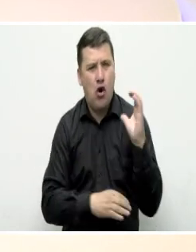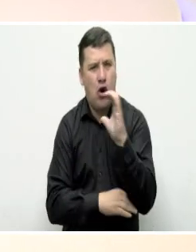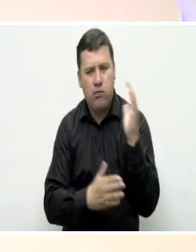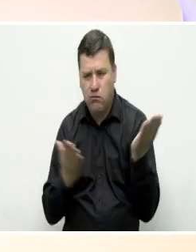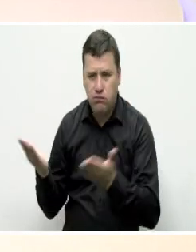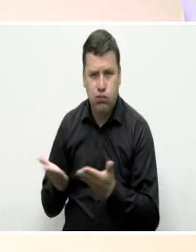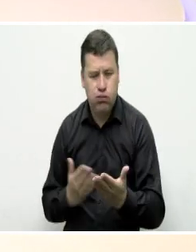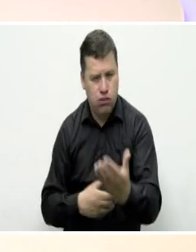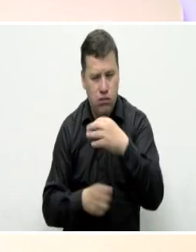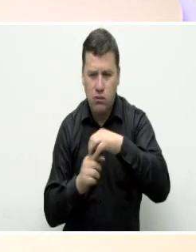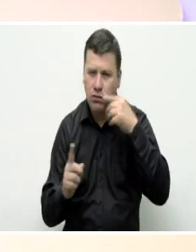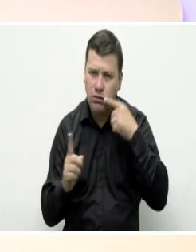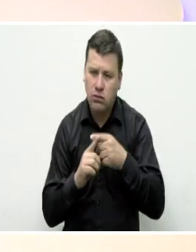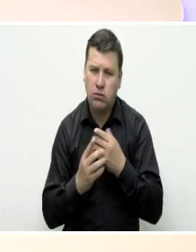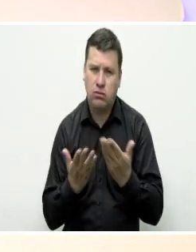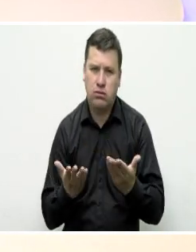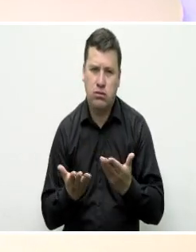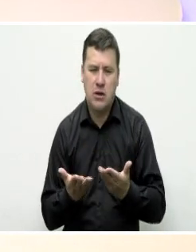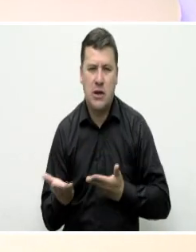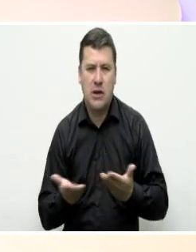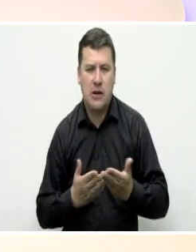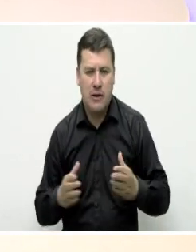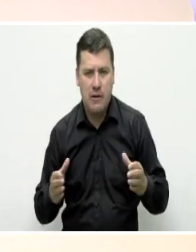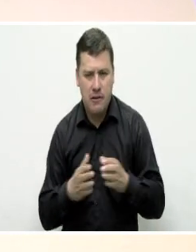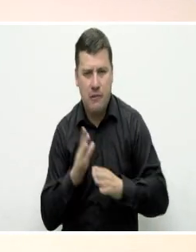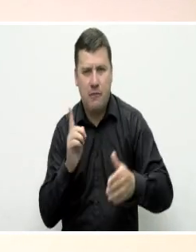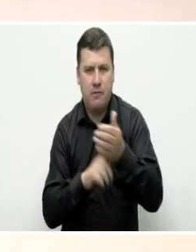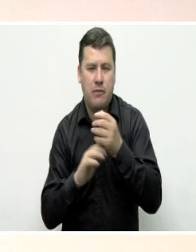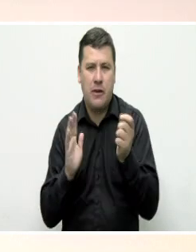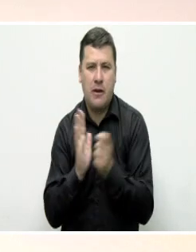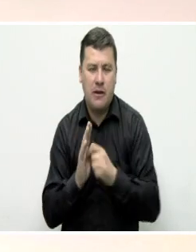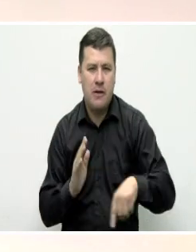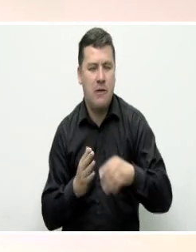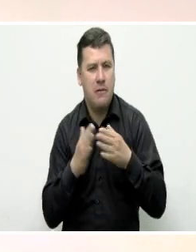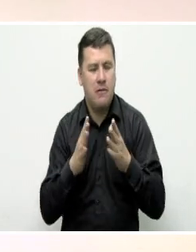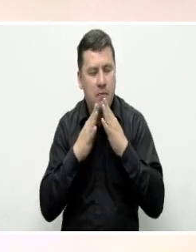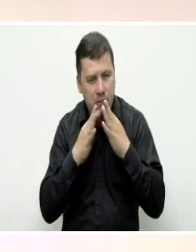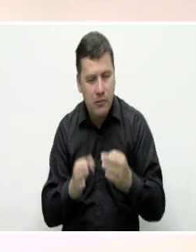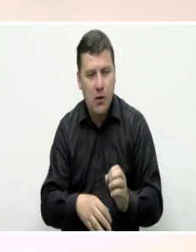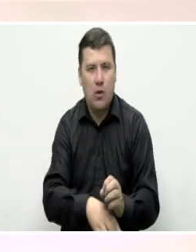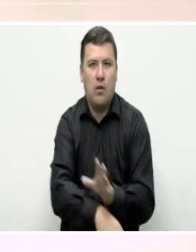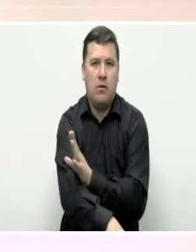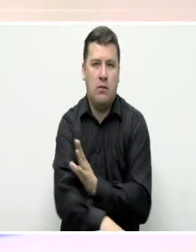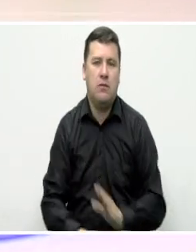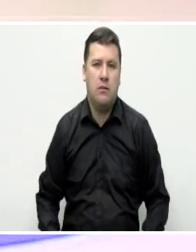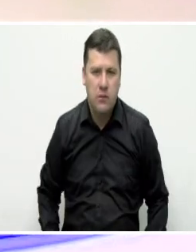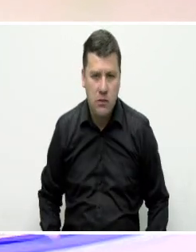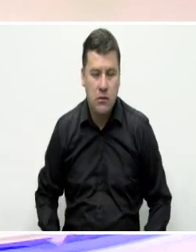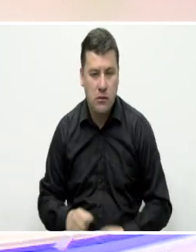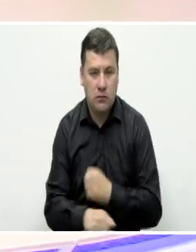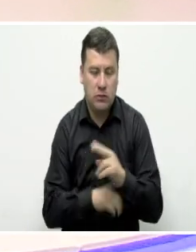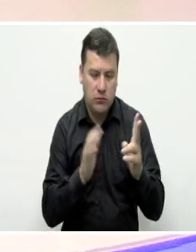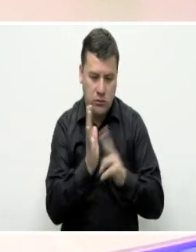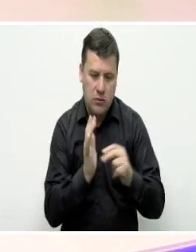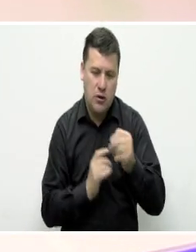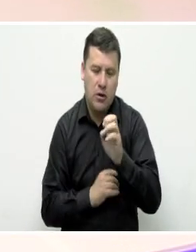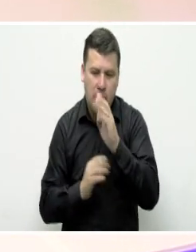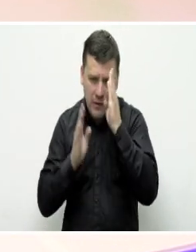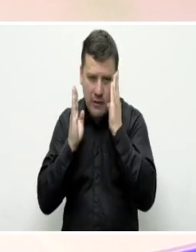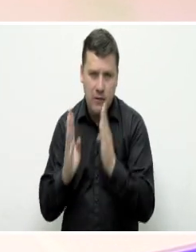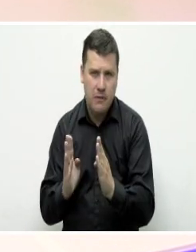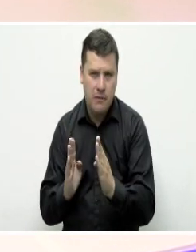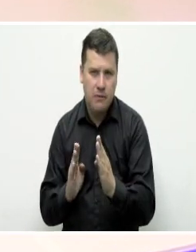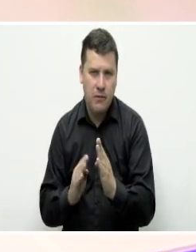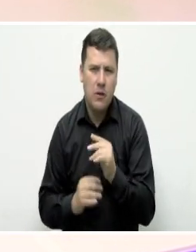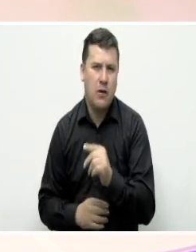cuando llegamos a brindarles esos servicios de identificación. Es realmente emocionante. Y durante el 2018 atendimos con